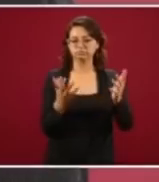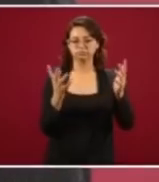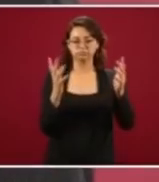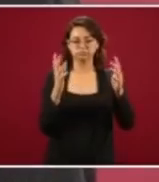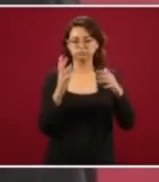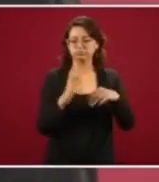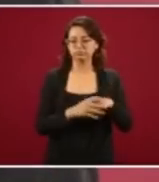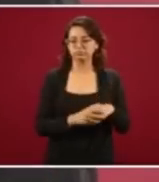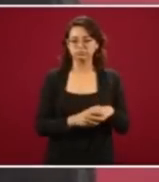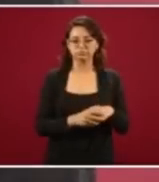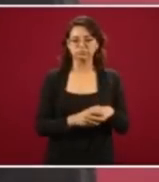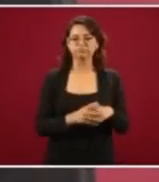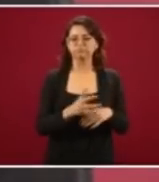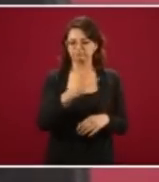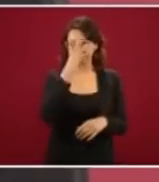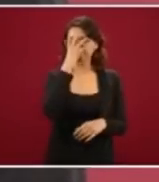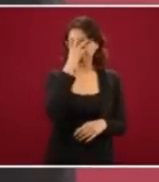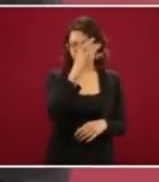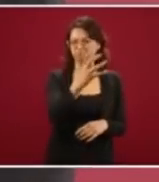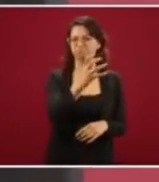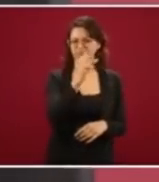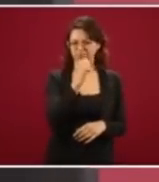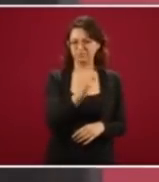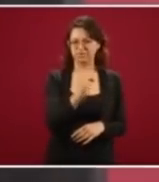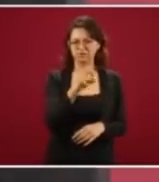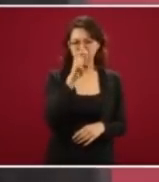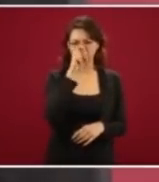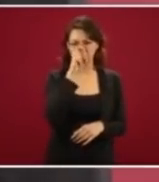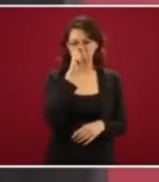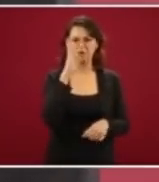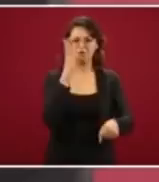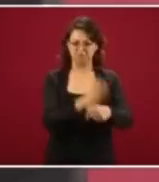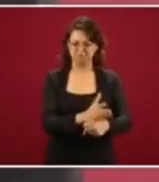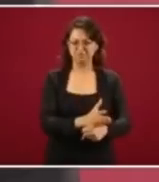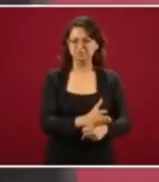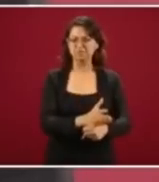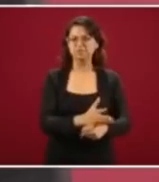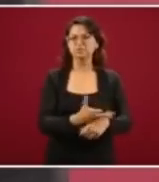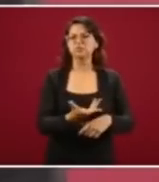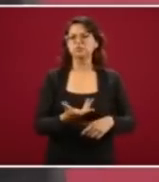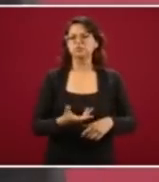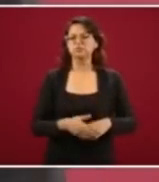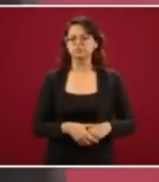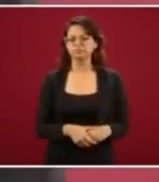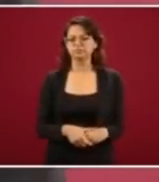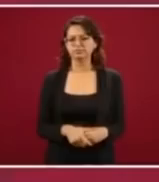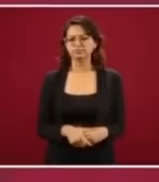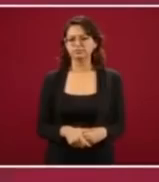la severidad, el que no haya impunidad,